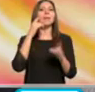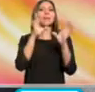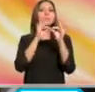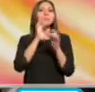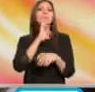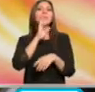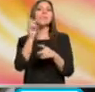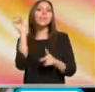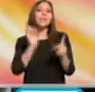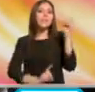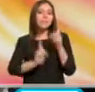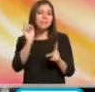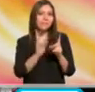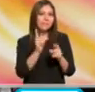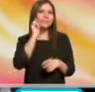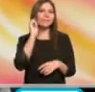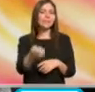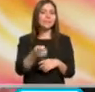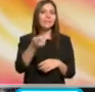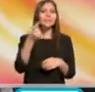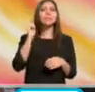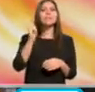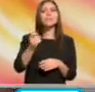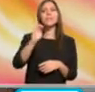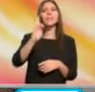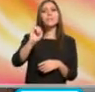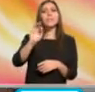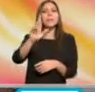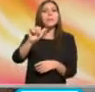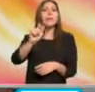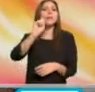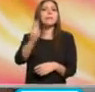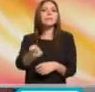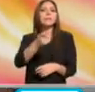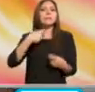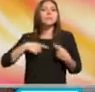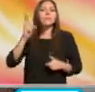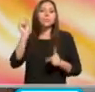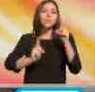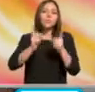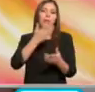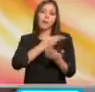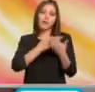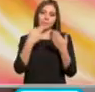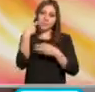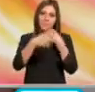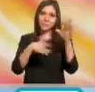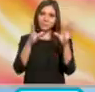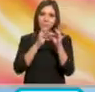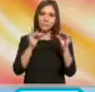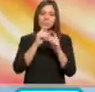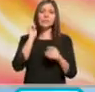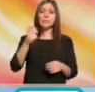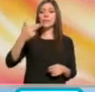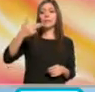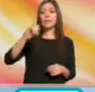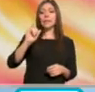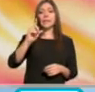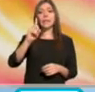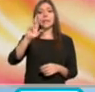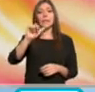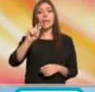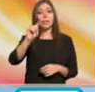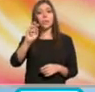dudas que empezarán. Pues ¿Qué es la fibra? Esa es una muy buena pregunta. Siempre tenemos que saber qué es. Ajá. Bueno, es un hidrato de carbono.